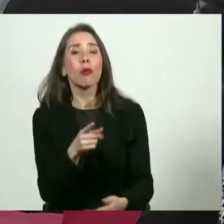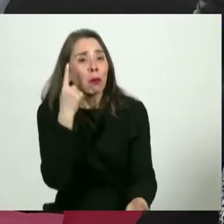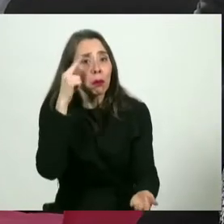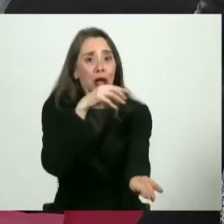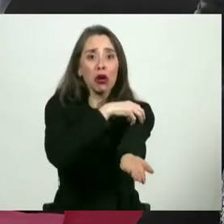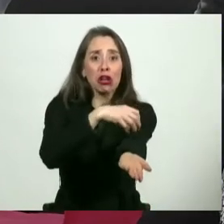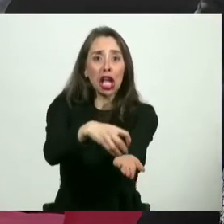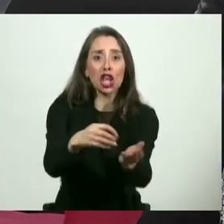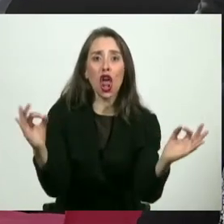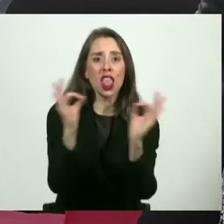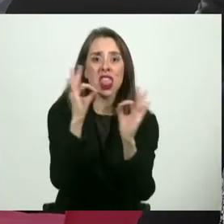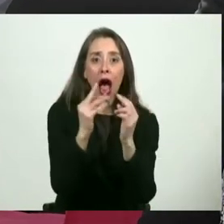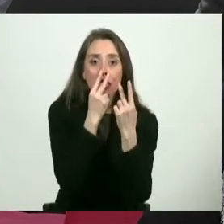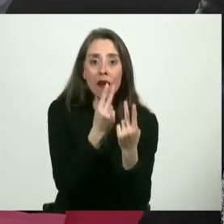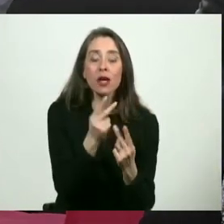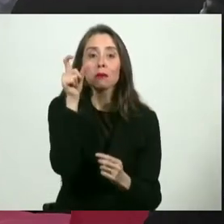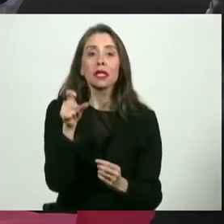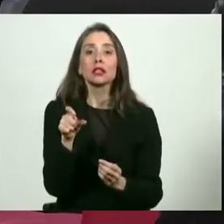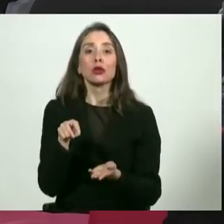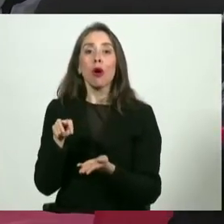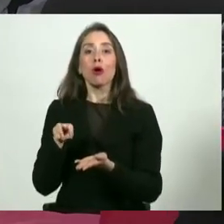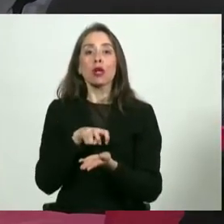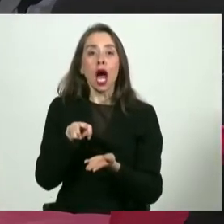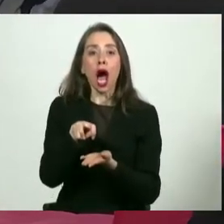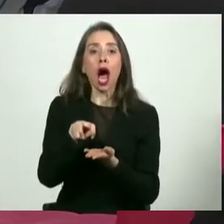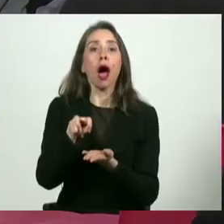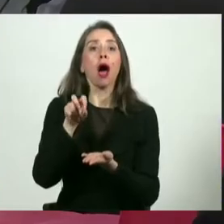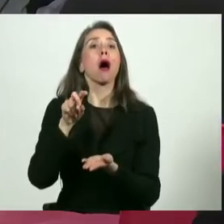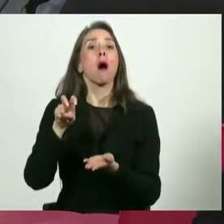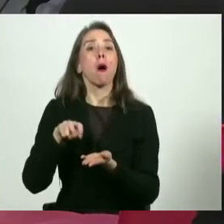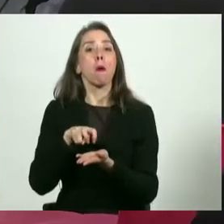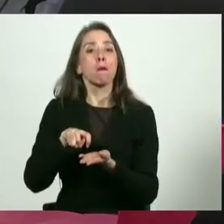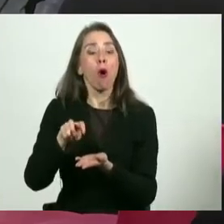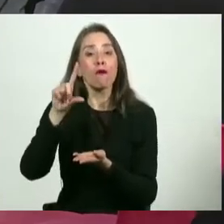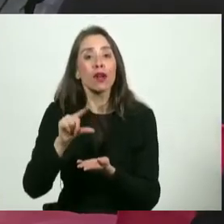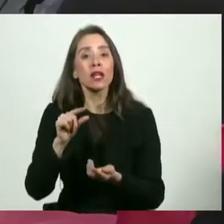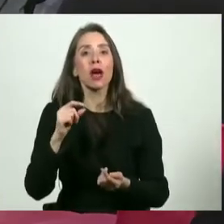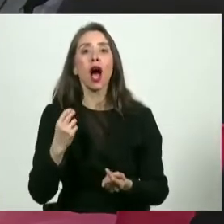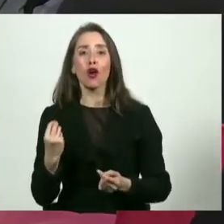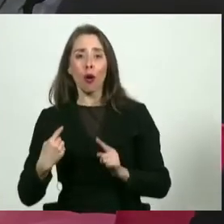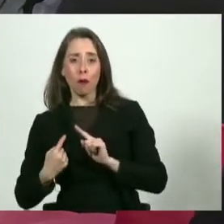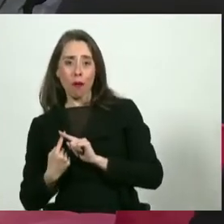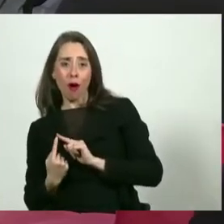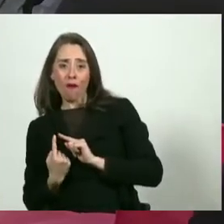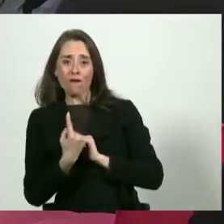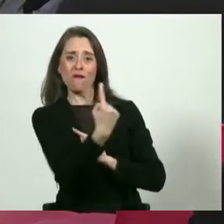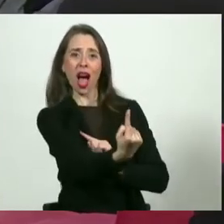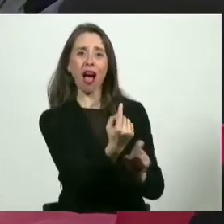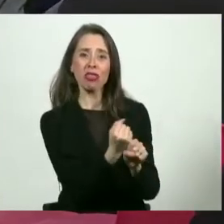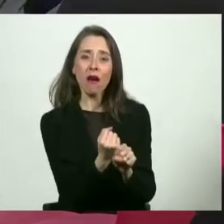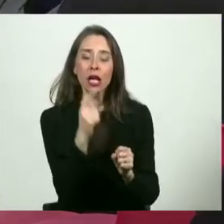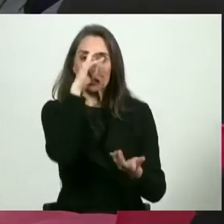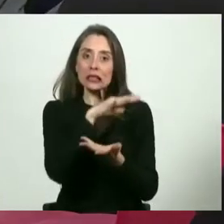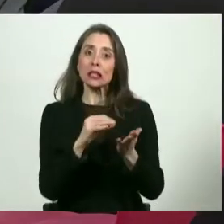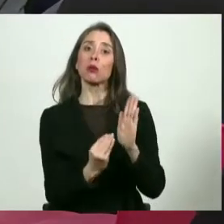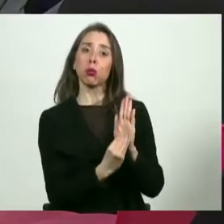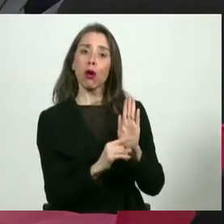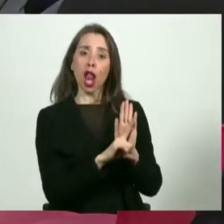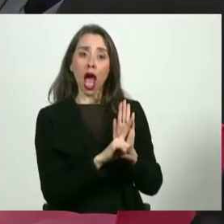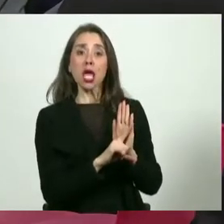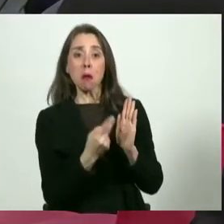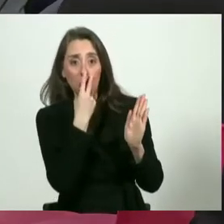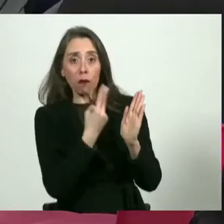efectivamente, por ejemplo, con movilidad reducida pueda realmente trasladarse al trabajo, ya es una complejidad, y uno dice, bueno, eso está en la ley y efectivamente